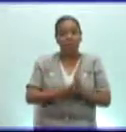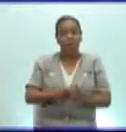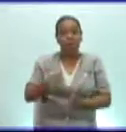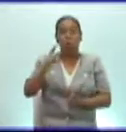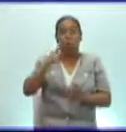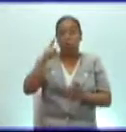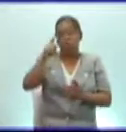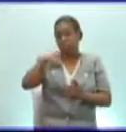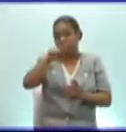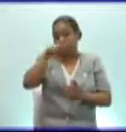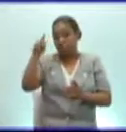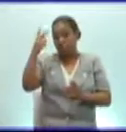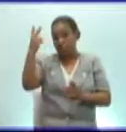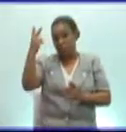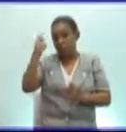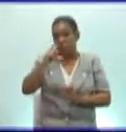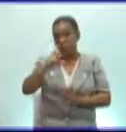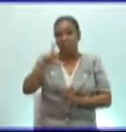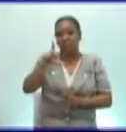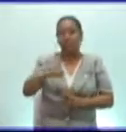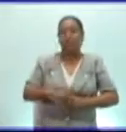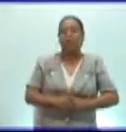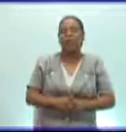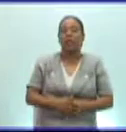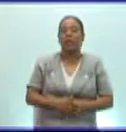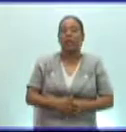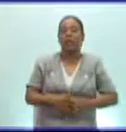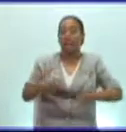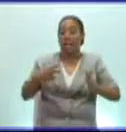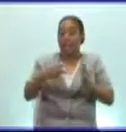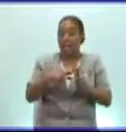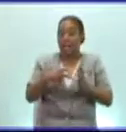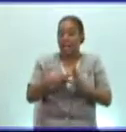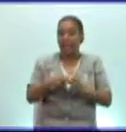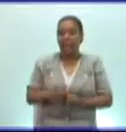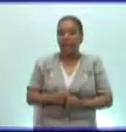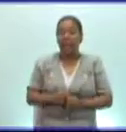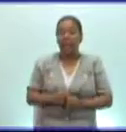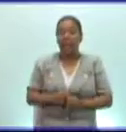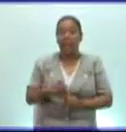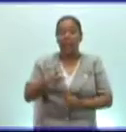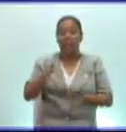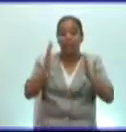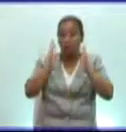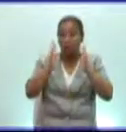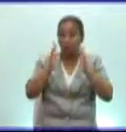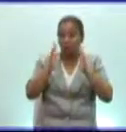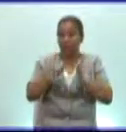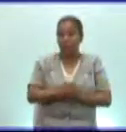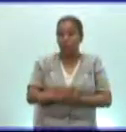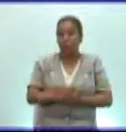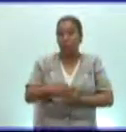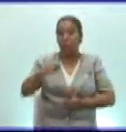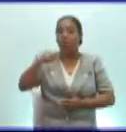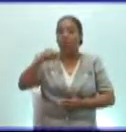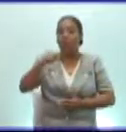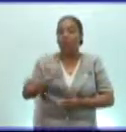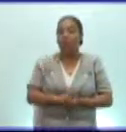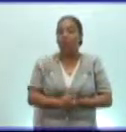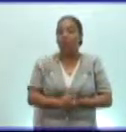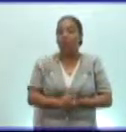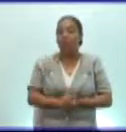cuadrado de los iones cloruro entre la concentración de la sal cloruro de